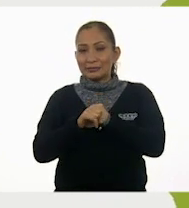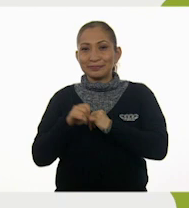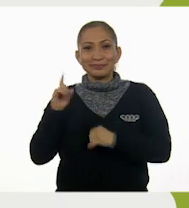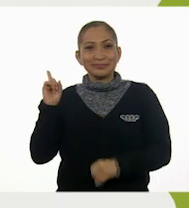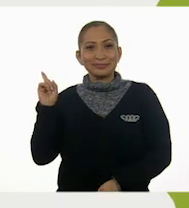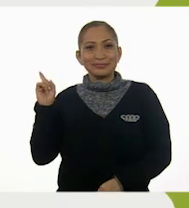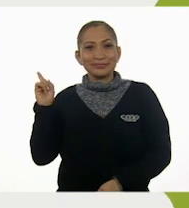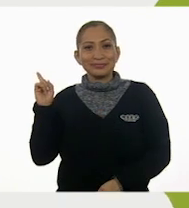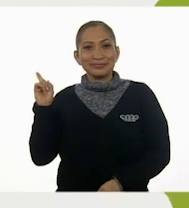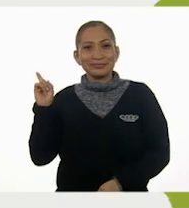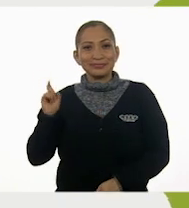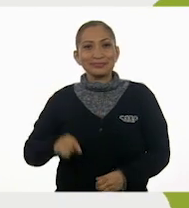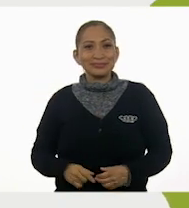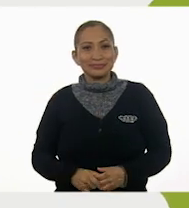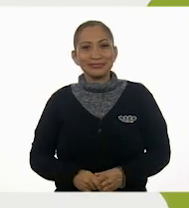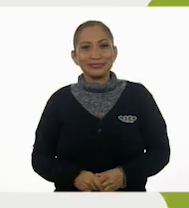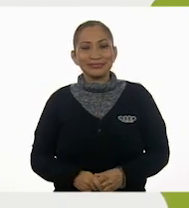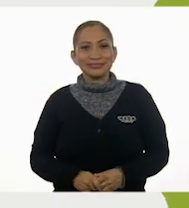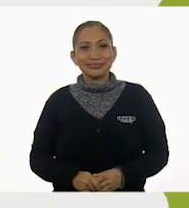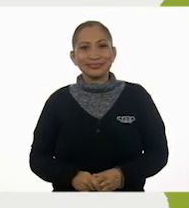liga,